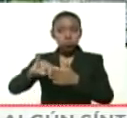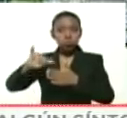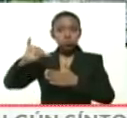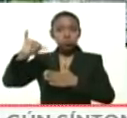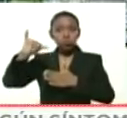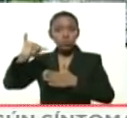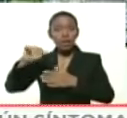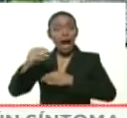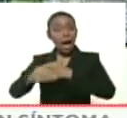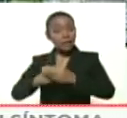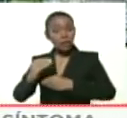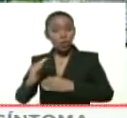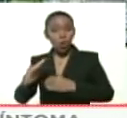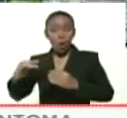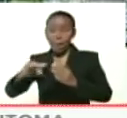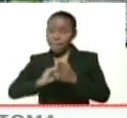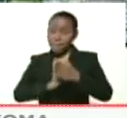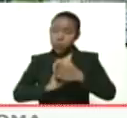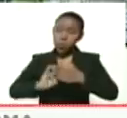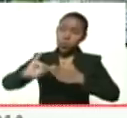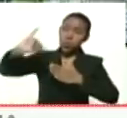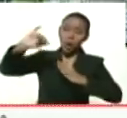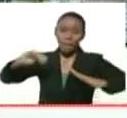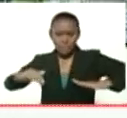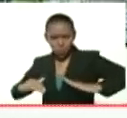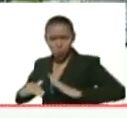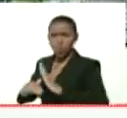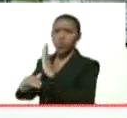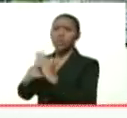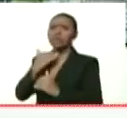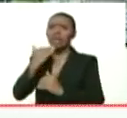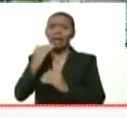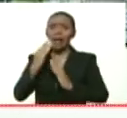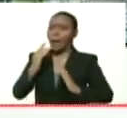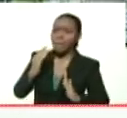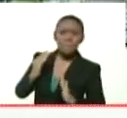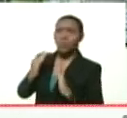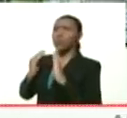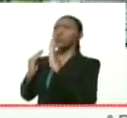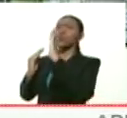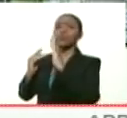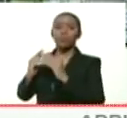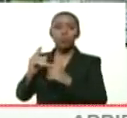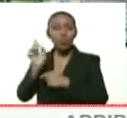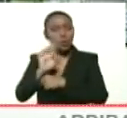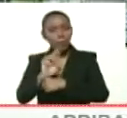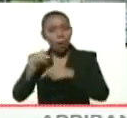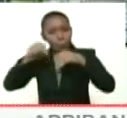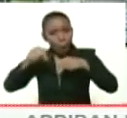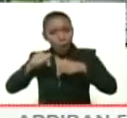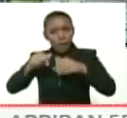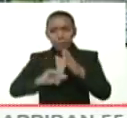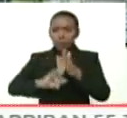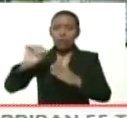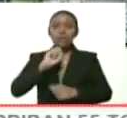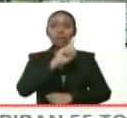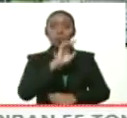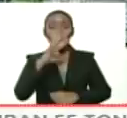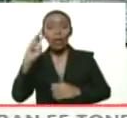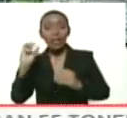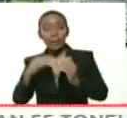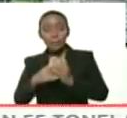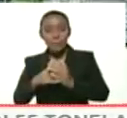está generando una curva exponencial espantosa, casi verticalmente está creciendo. Ya hoy está pasando los 140.000 casos